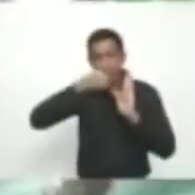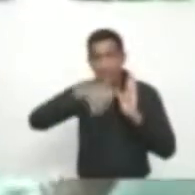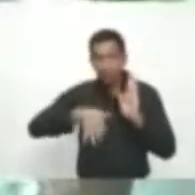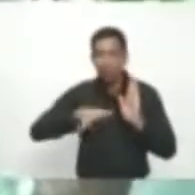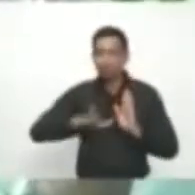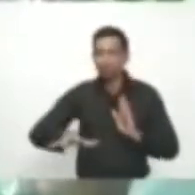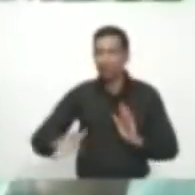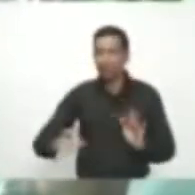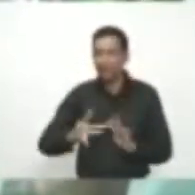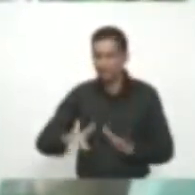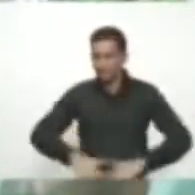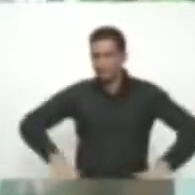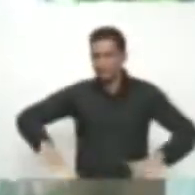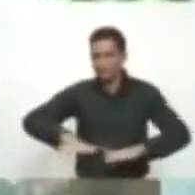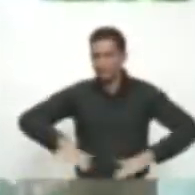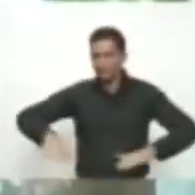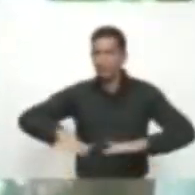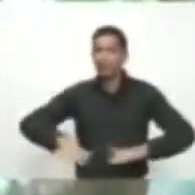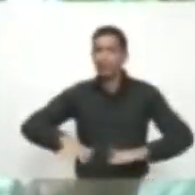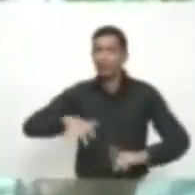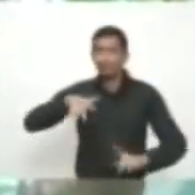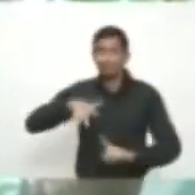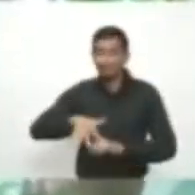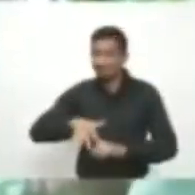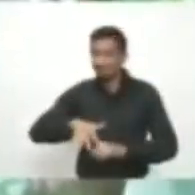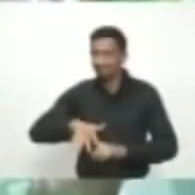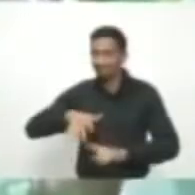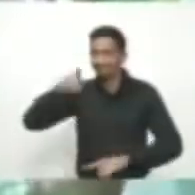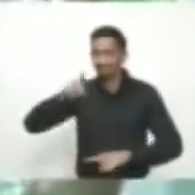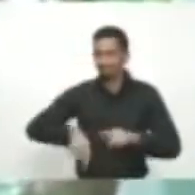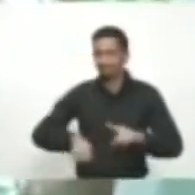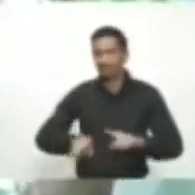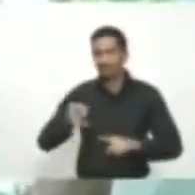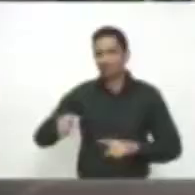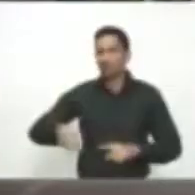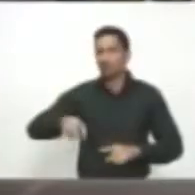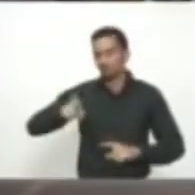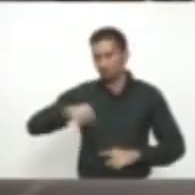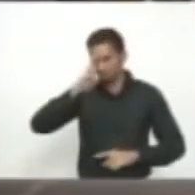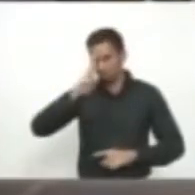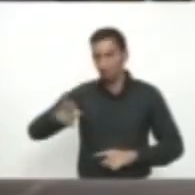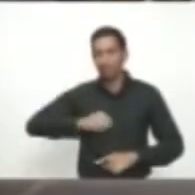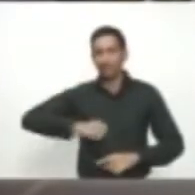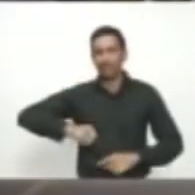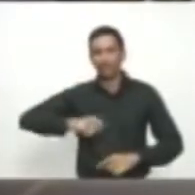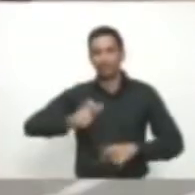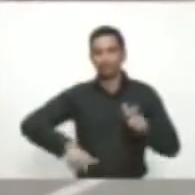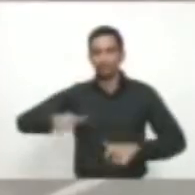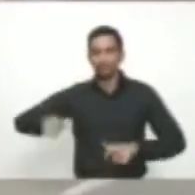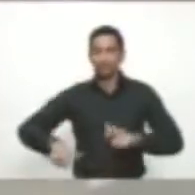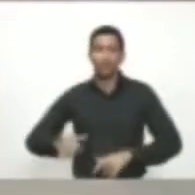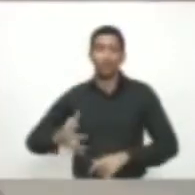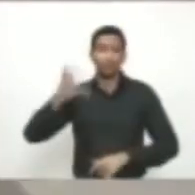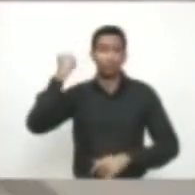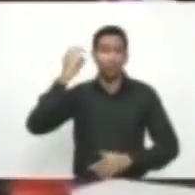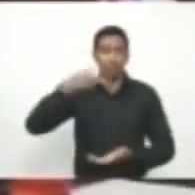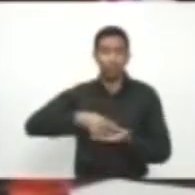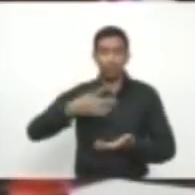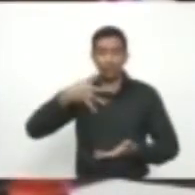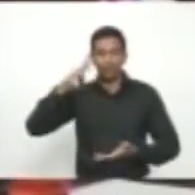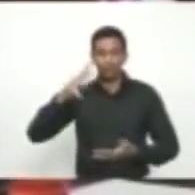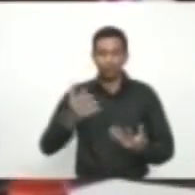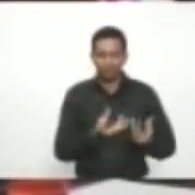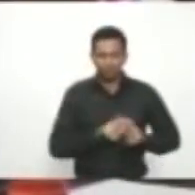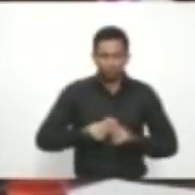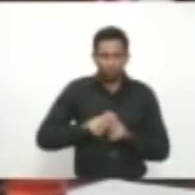redundancia, se afecte, no puede generar una eficacia negativa a los derechos fundamentales. Cuando en el año 2014 en Cartagena los concejales se opusieron